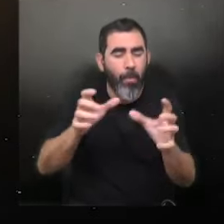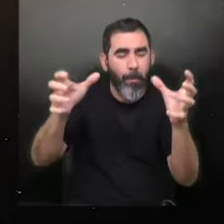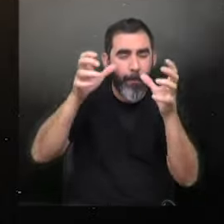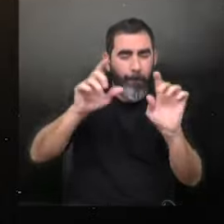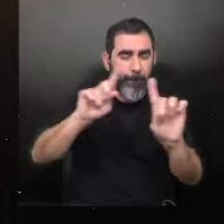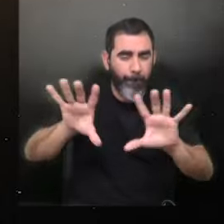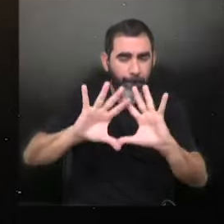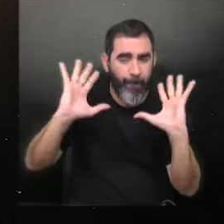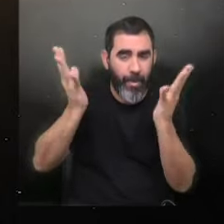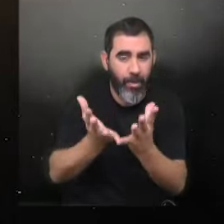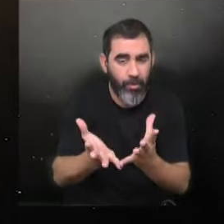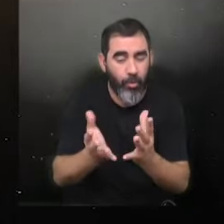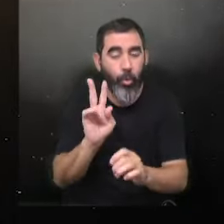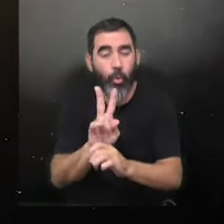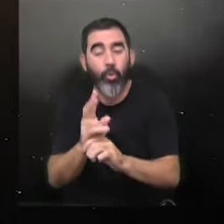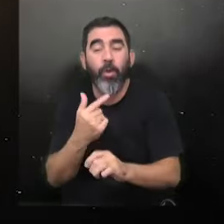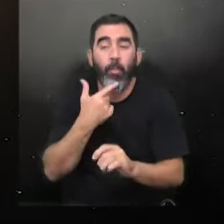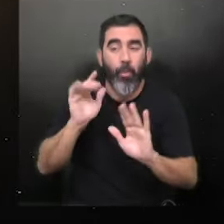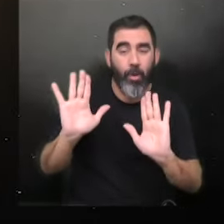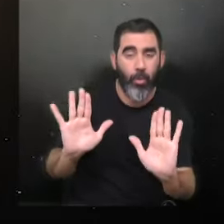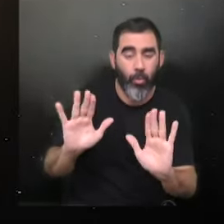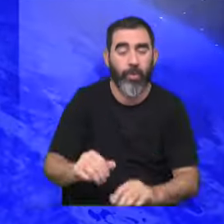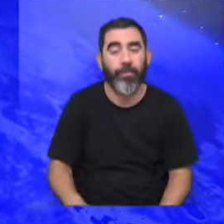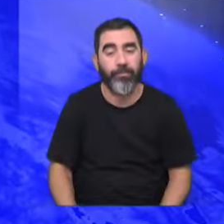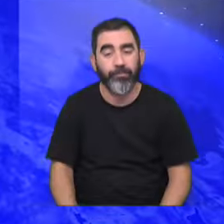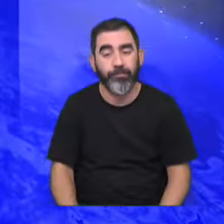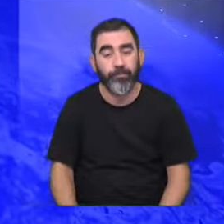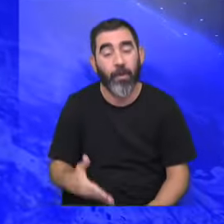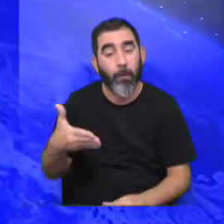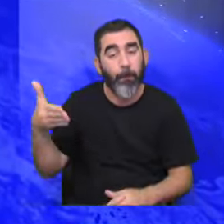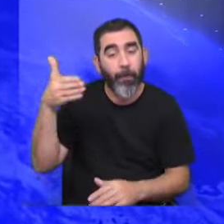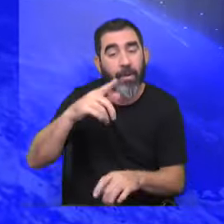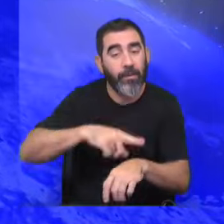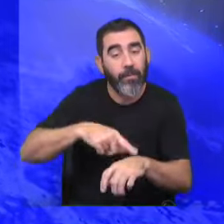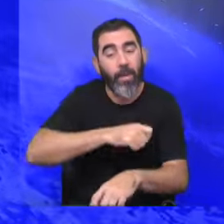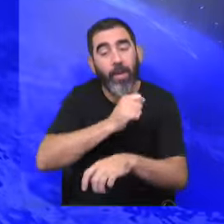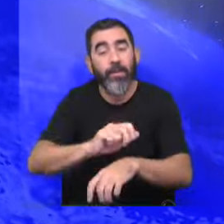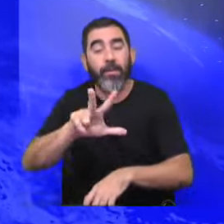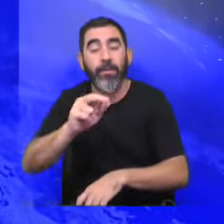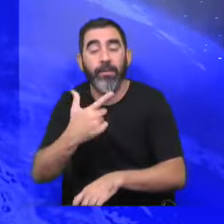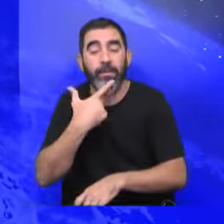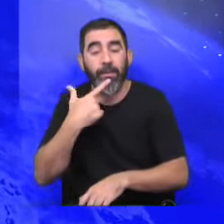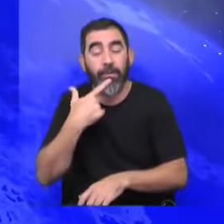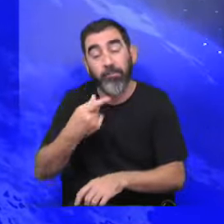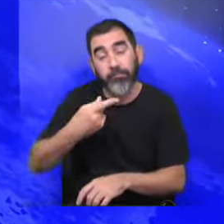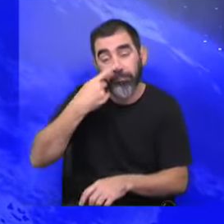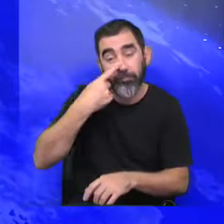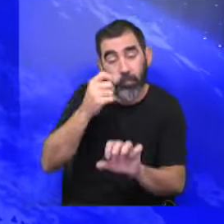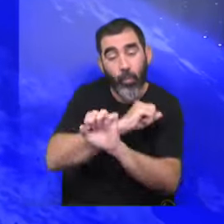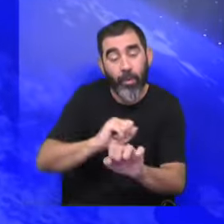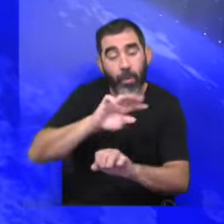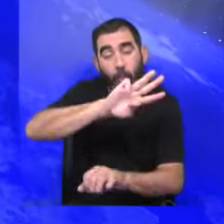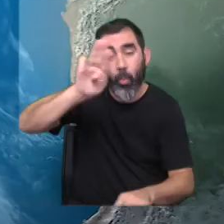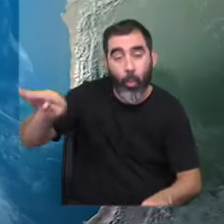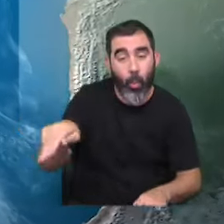para el planeta, aunque se monitorean periódicamente con fines científicos. Para participar hay tiempo hasta el 30 de septiembre y quienes quieran hacerlo pueden visitar la